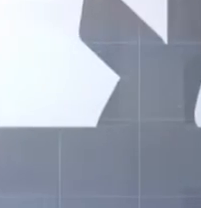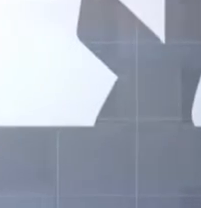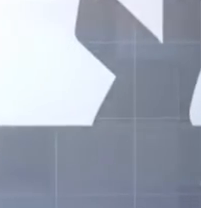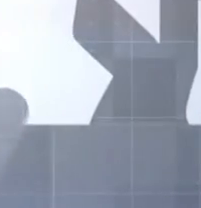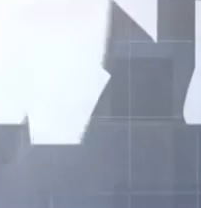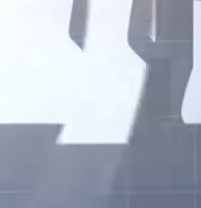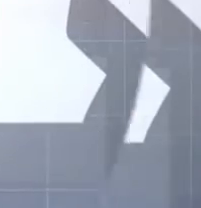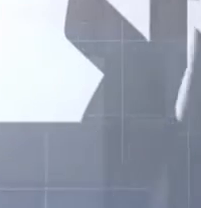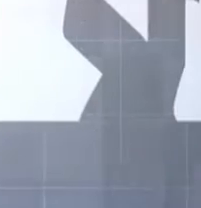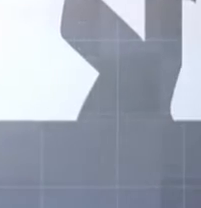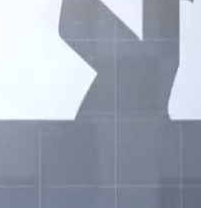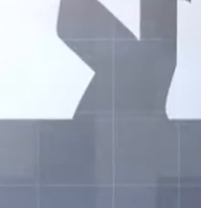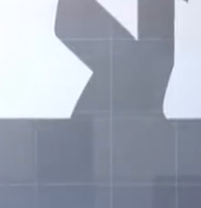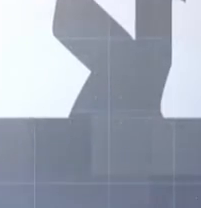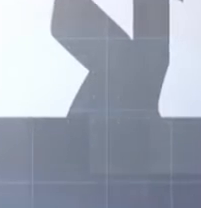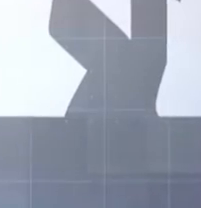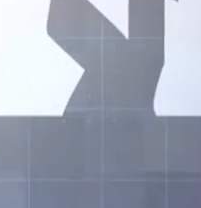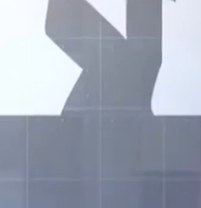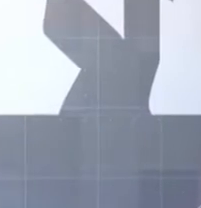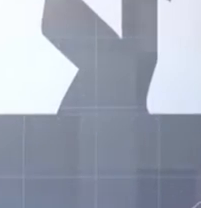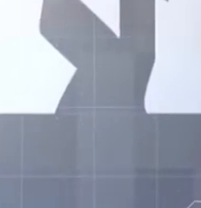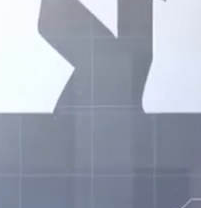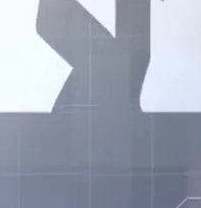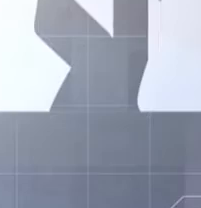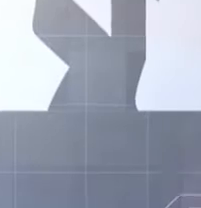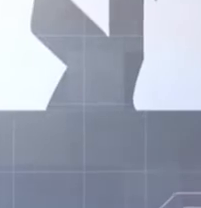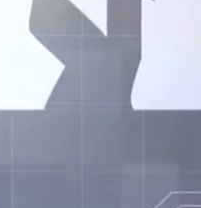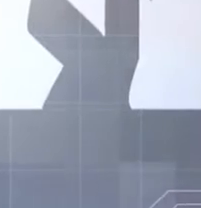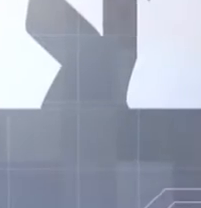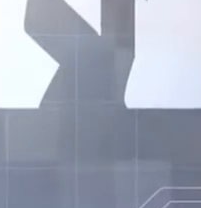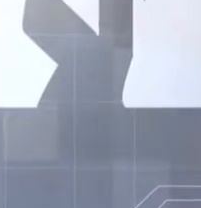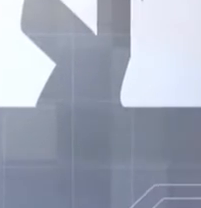Canal Congreso, aquí vive la democracia.